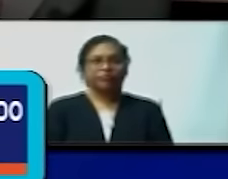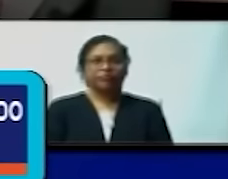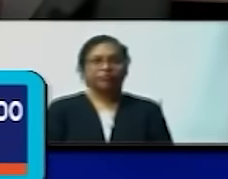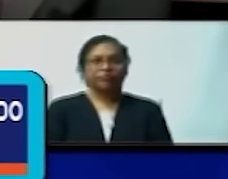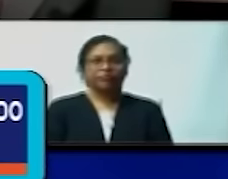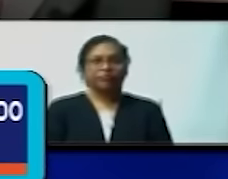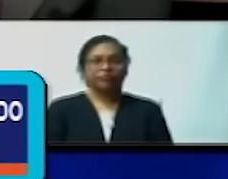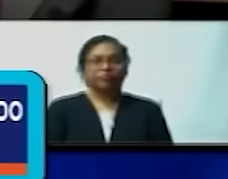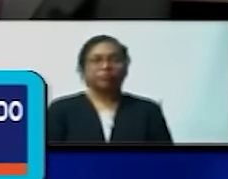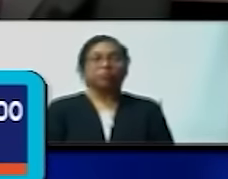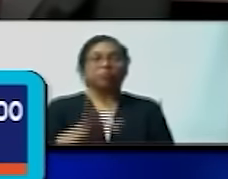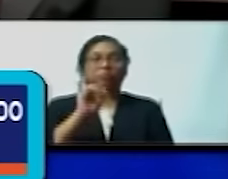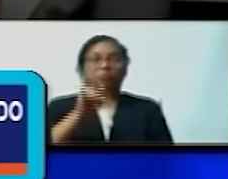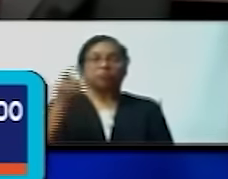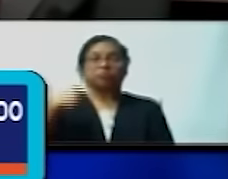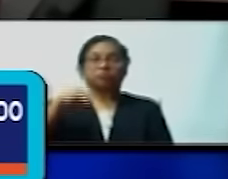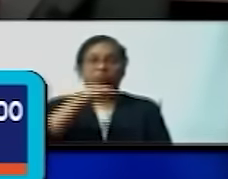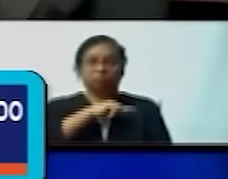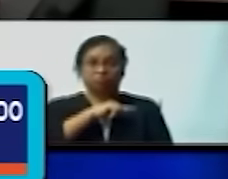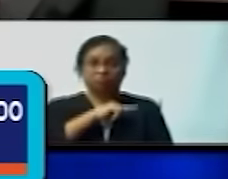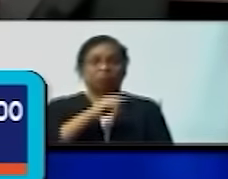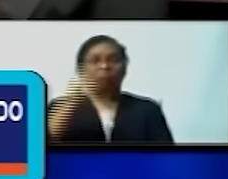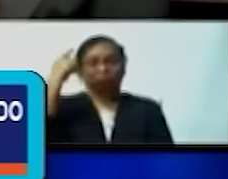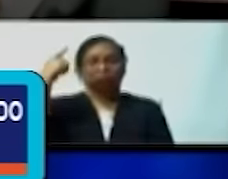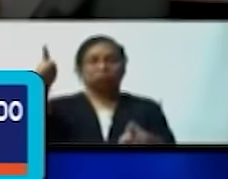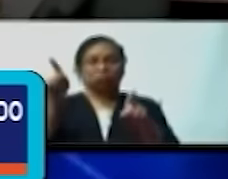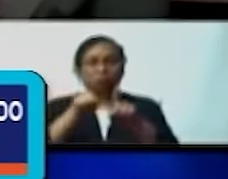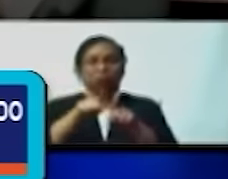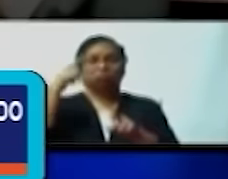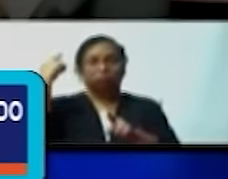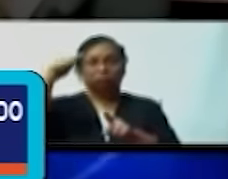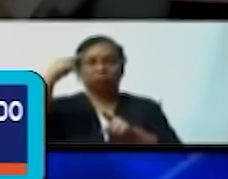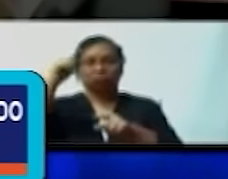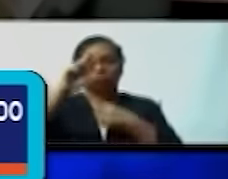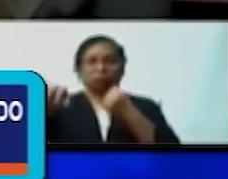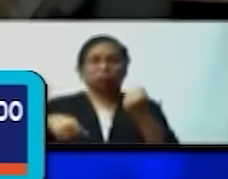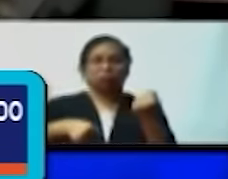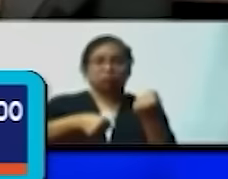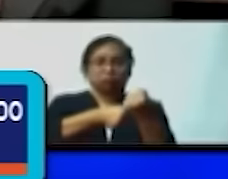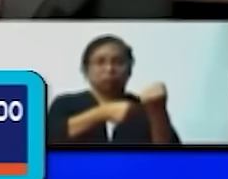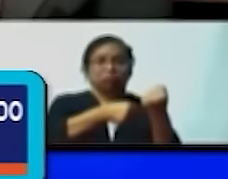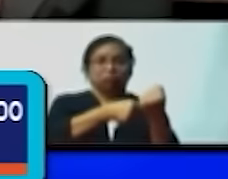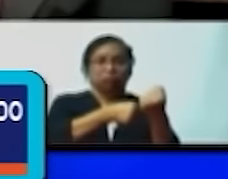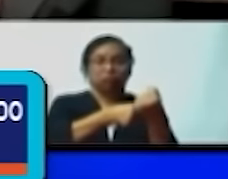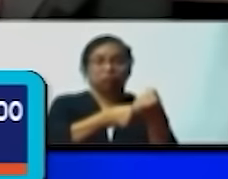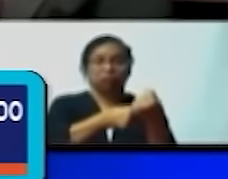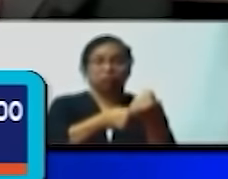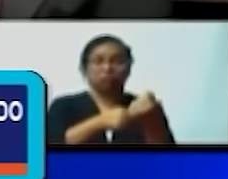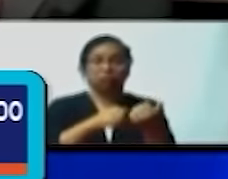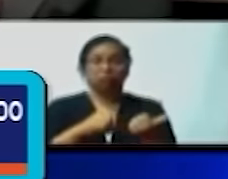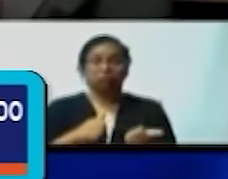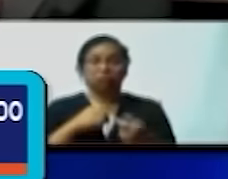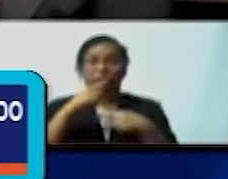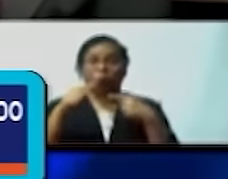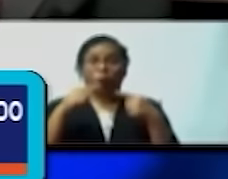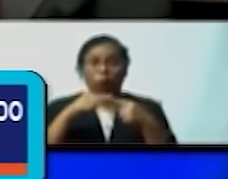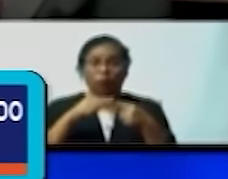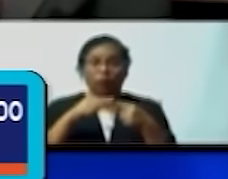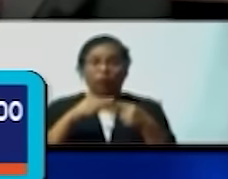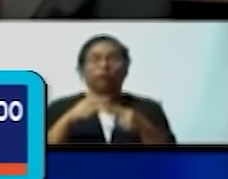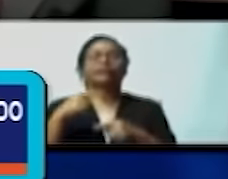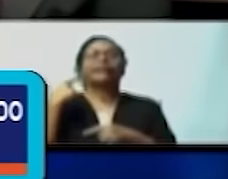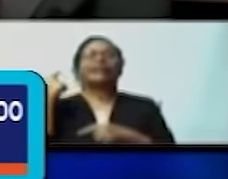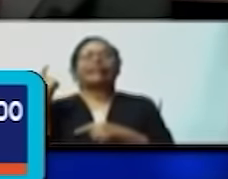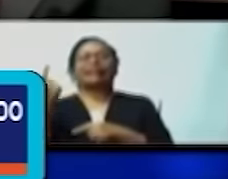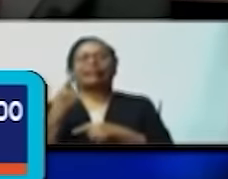la actuación de estas agencias esté sujeto a la Constitución y